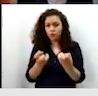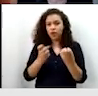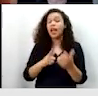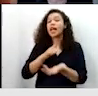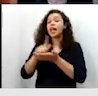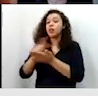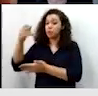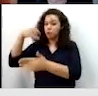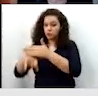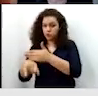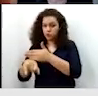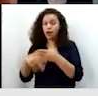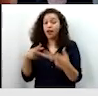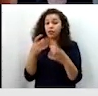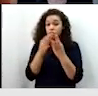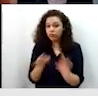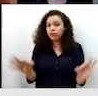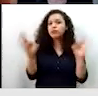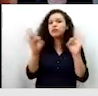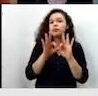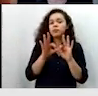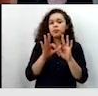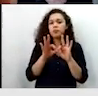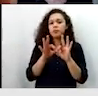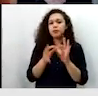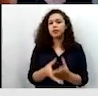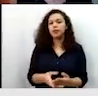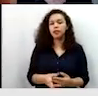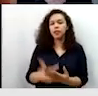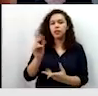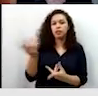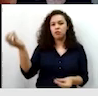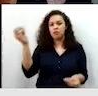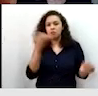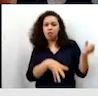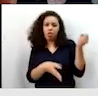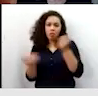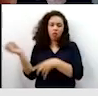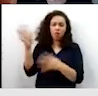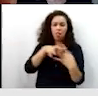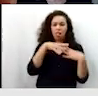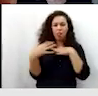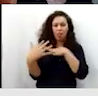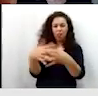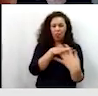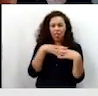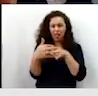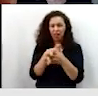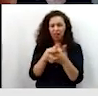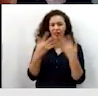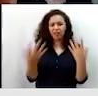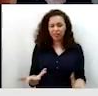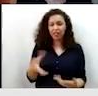Eso es muy importante. No es mezclar los residuos desinfectantes. ¿Por